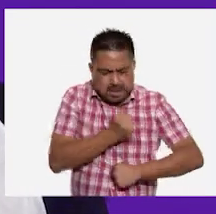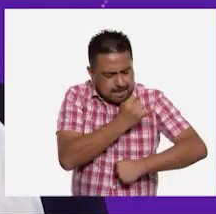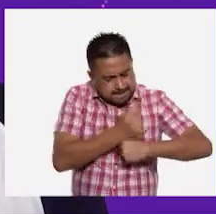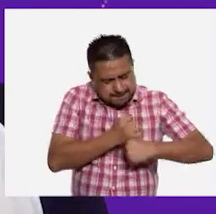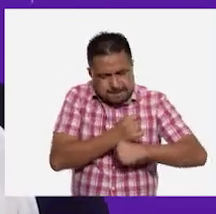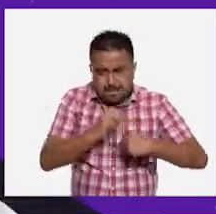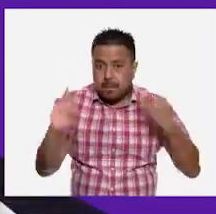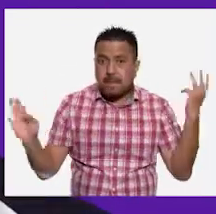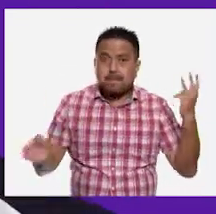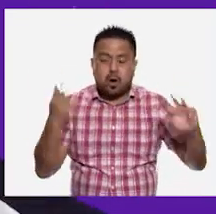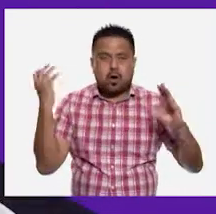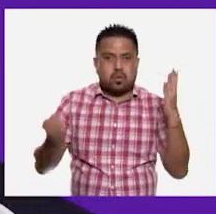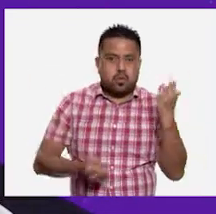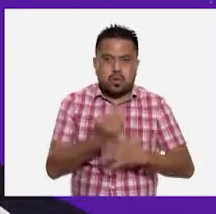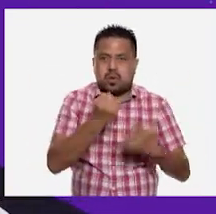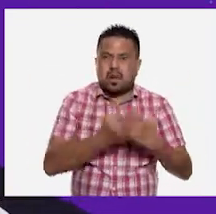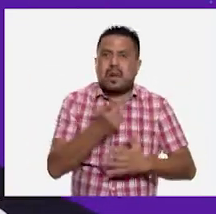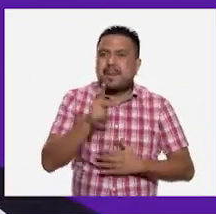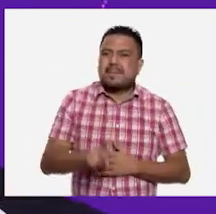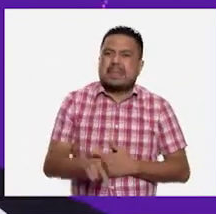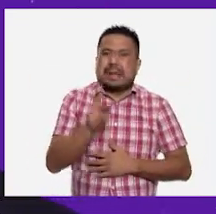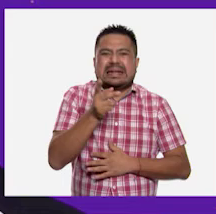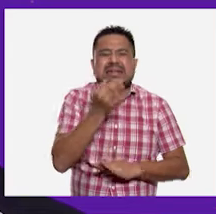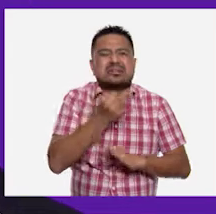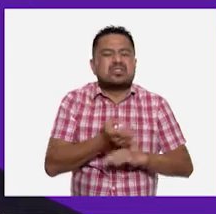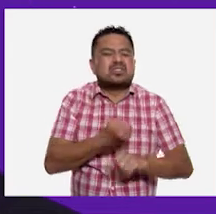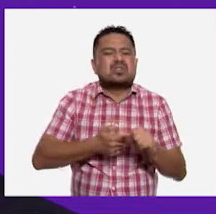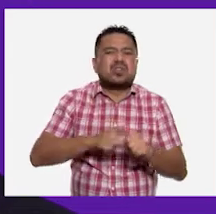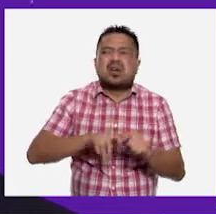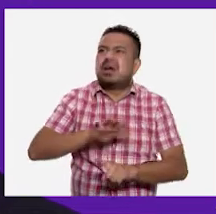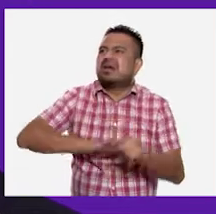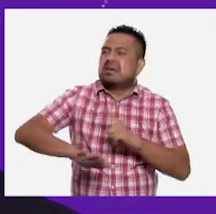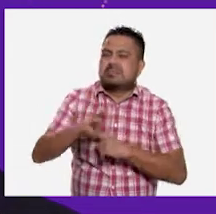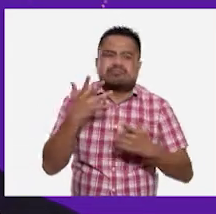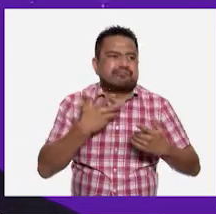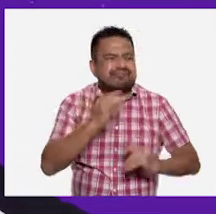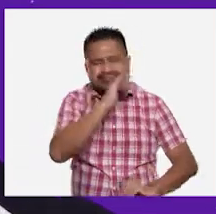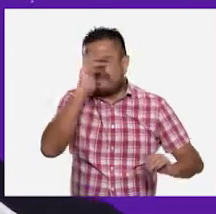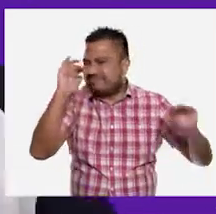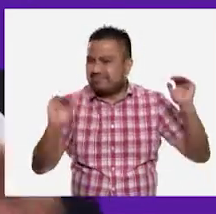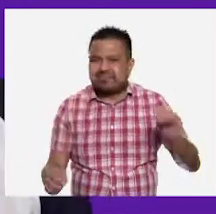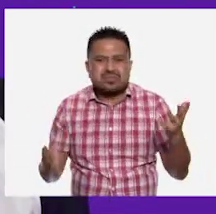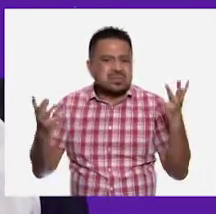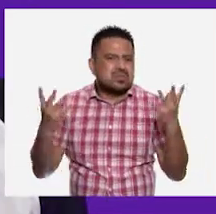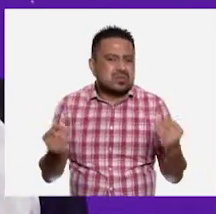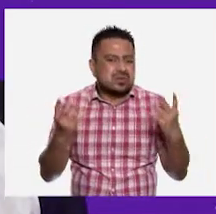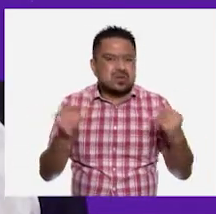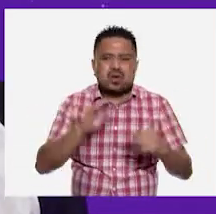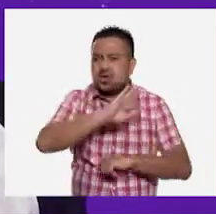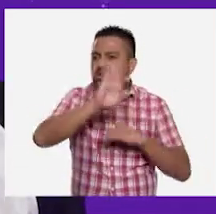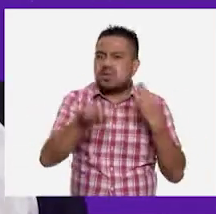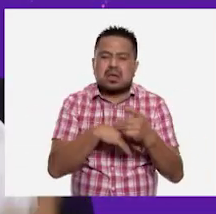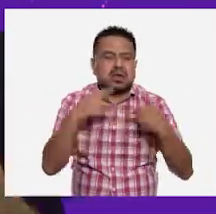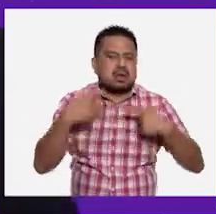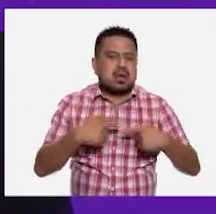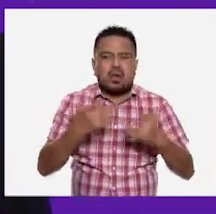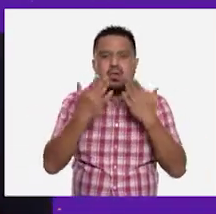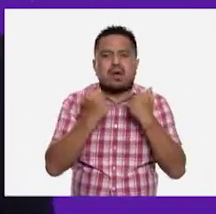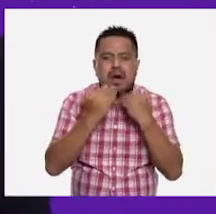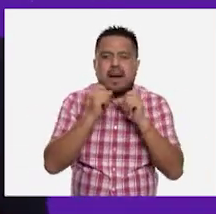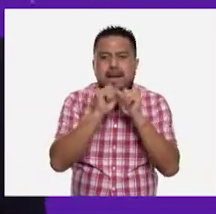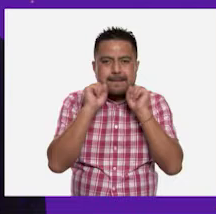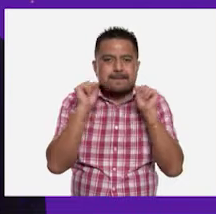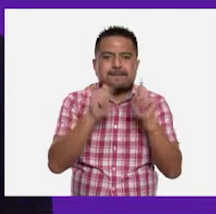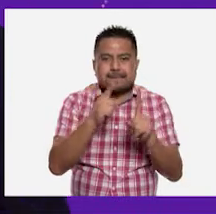mundos nuevos. Desafortunadamente, en la sociedad existen muchas desigualdades y no todas las personas cuentan con las